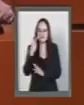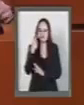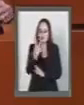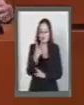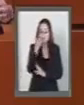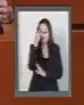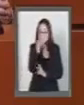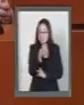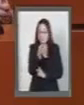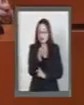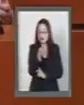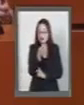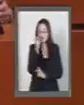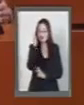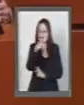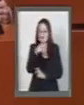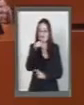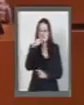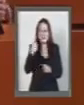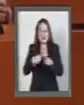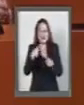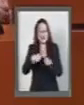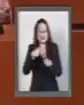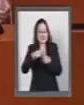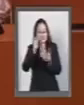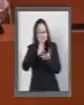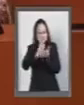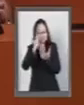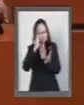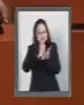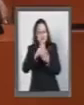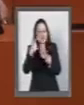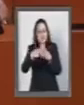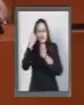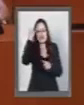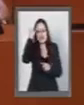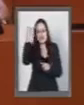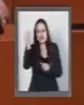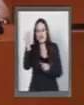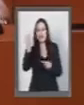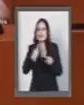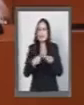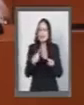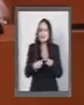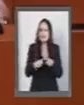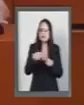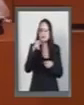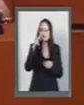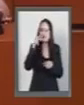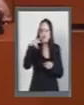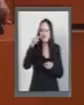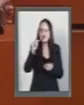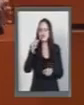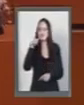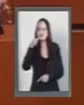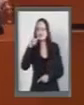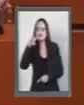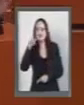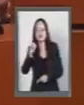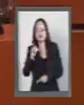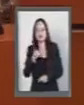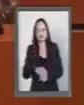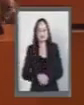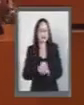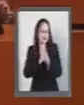tiene la mano y la pluma de Peña Nieto. Pero claro, los